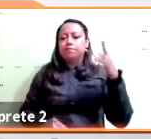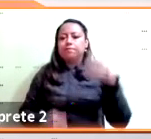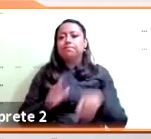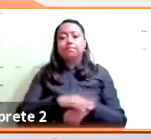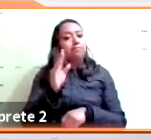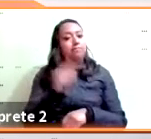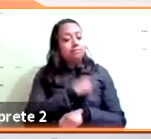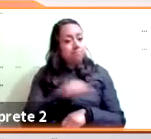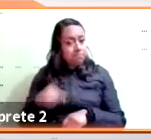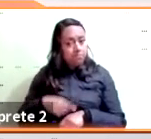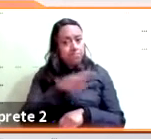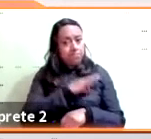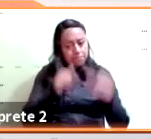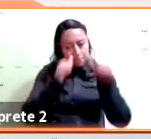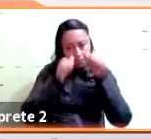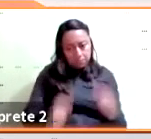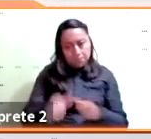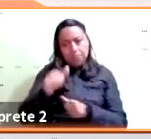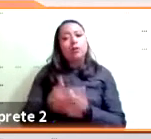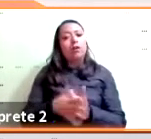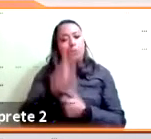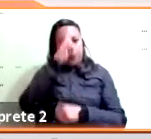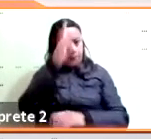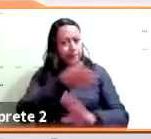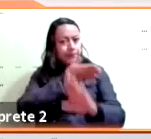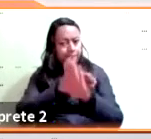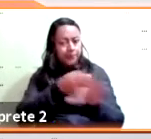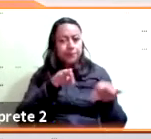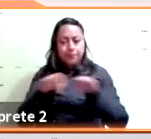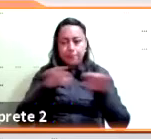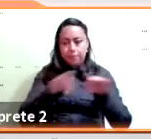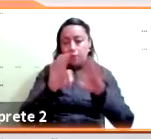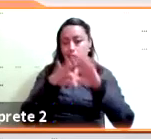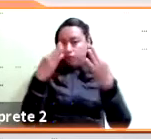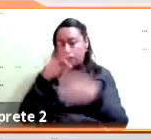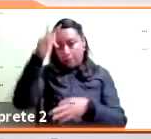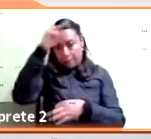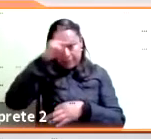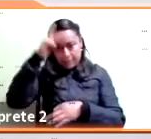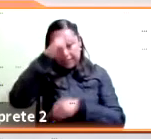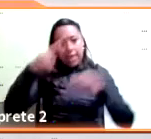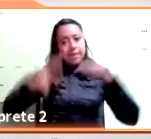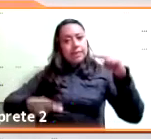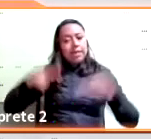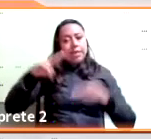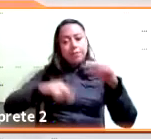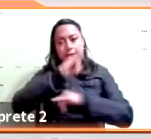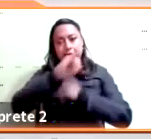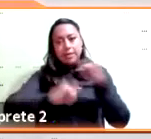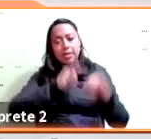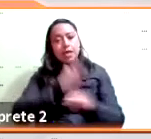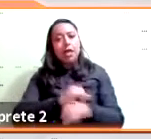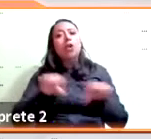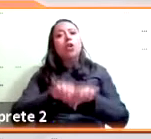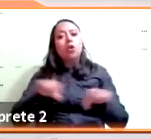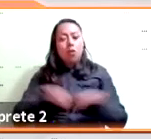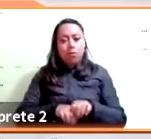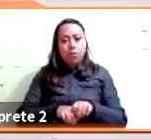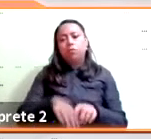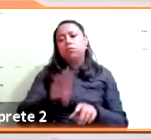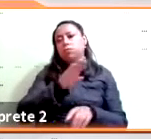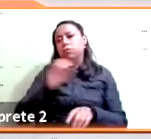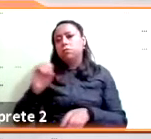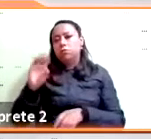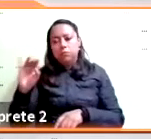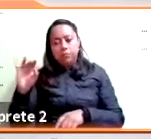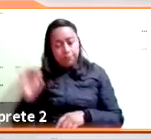podemos observar que la violencia laboral de tipo psicológico a nivel internacional es conocida como BOBI, misma que se